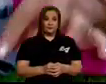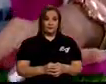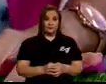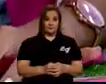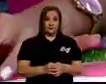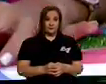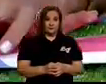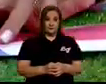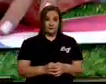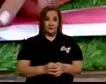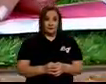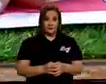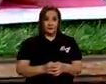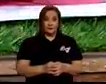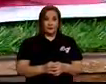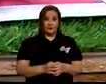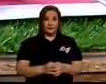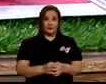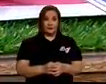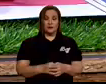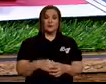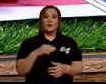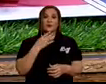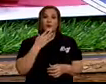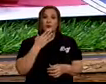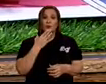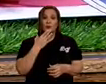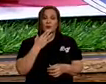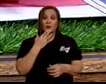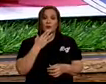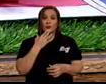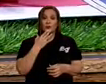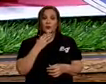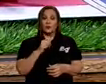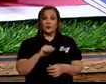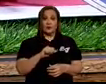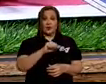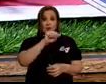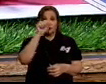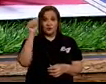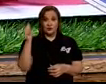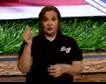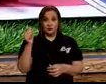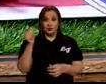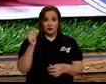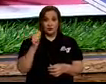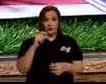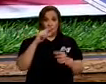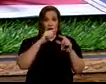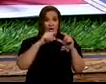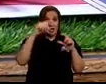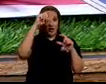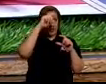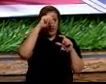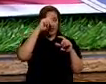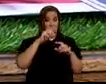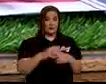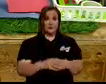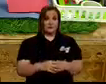La colocamos allí. Procuren que no se mueva. Y empezamos a dar toquecitos.